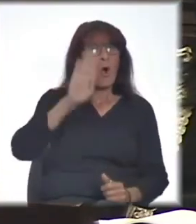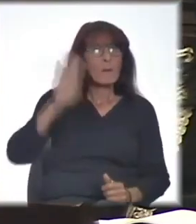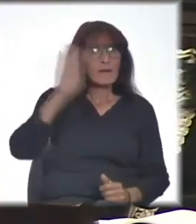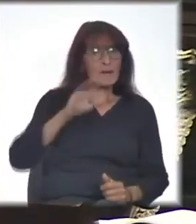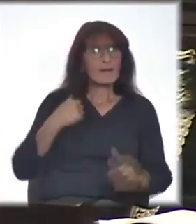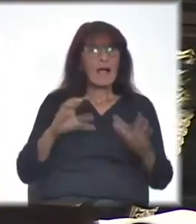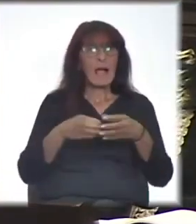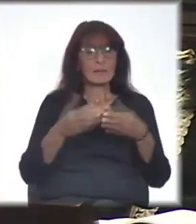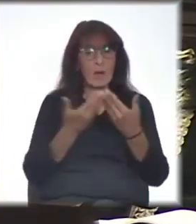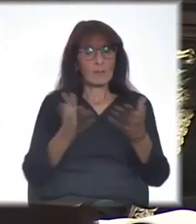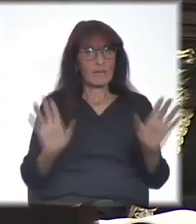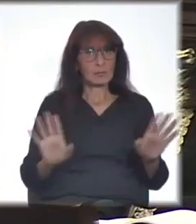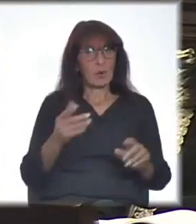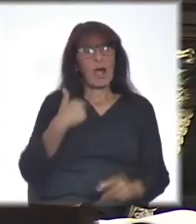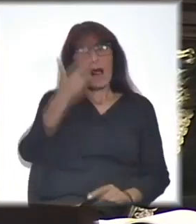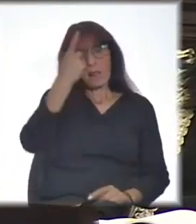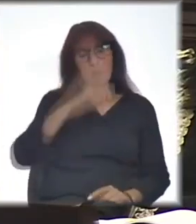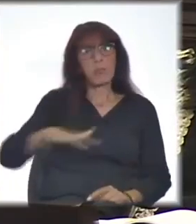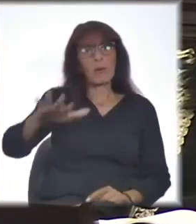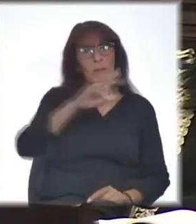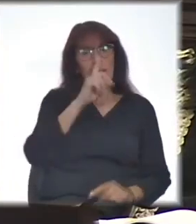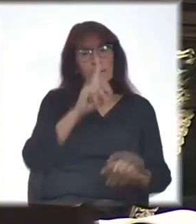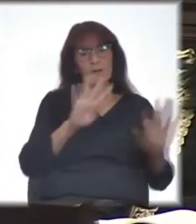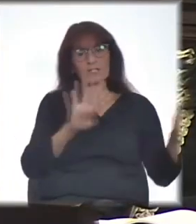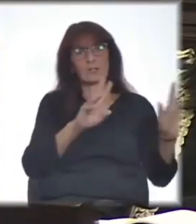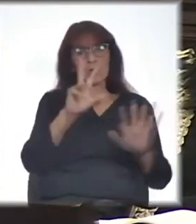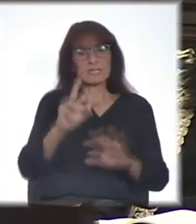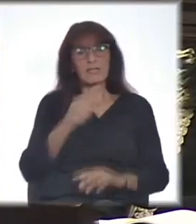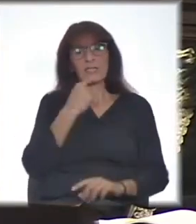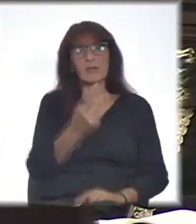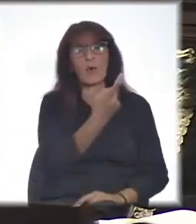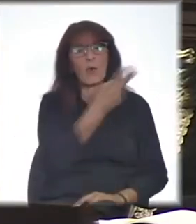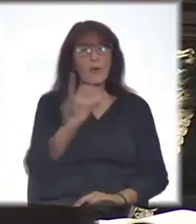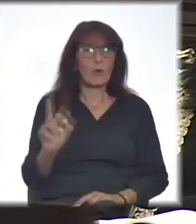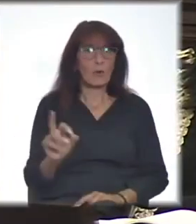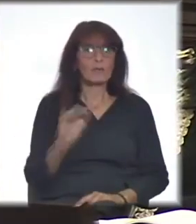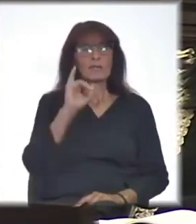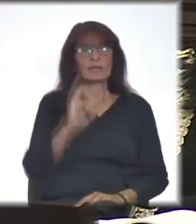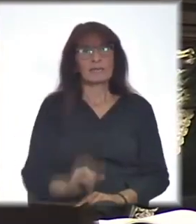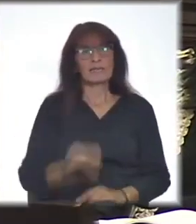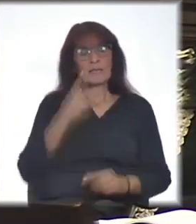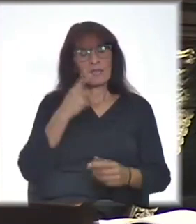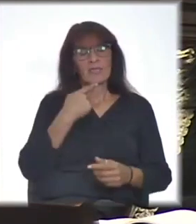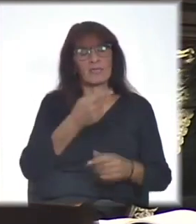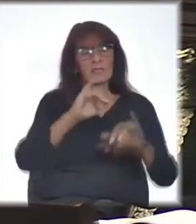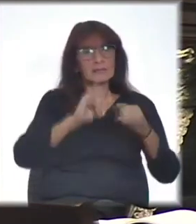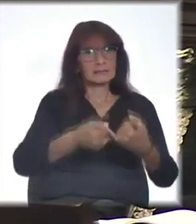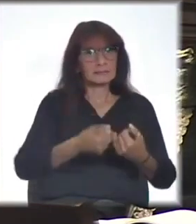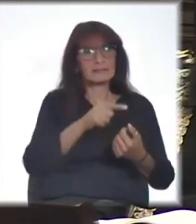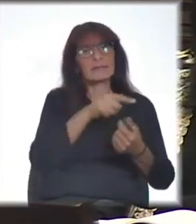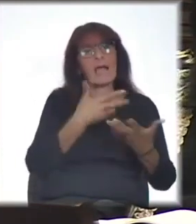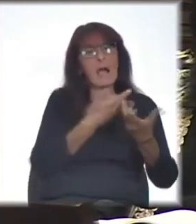Cabildo Abierto a nuestro pueblo oriental que en 1980 dijo no y reafirmó su espíritu democrático al defender